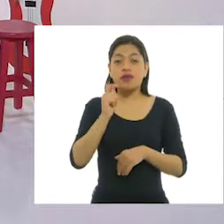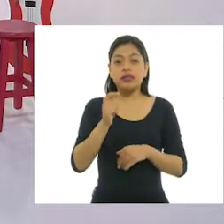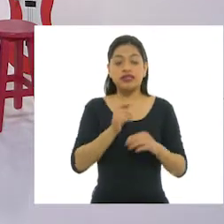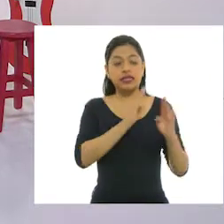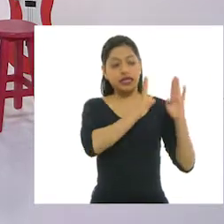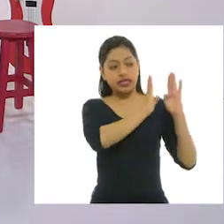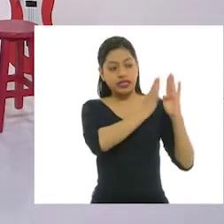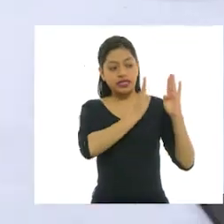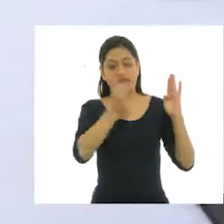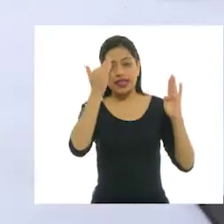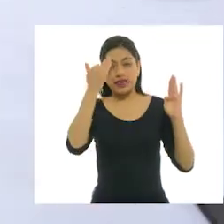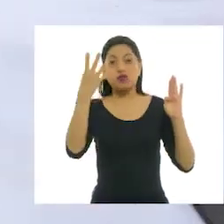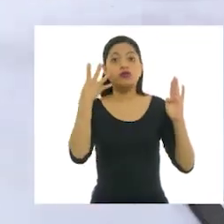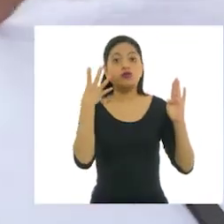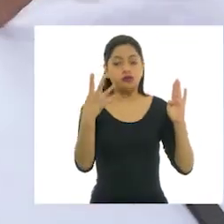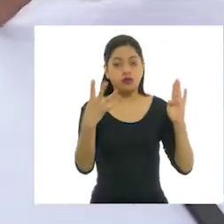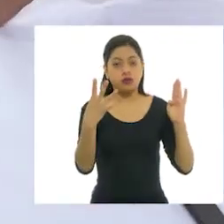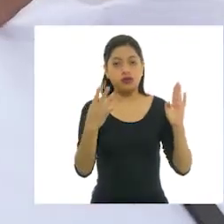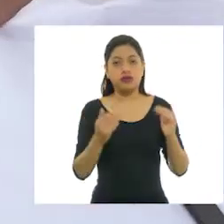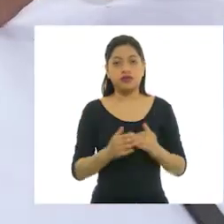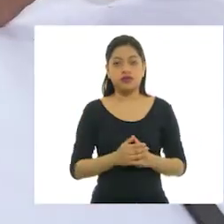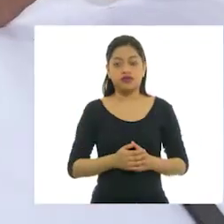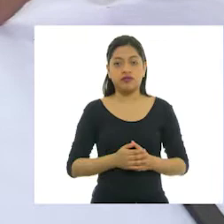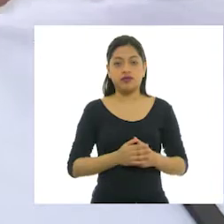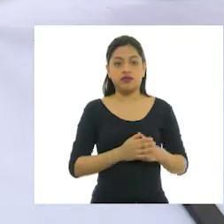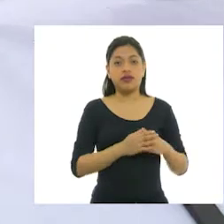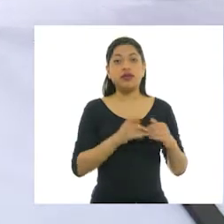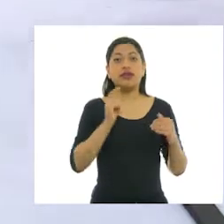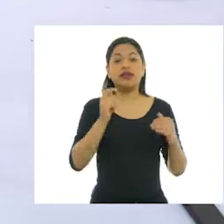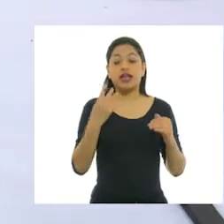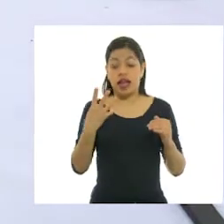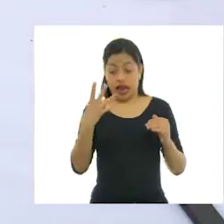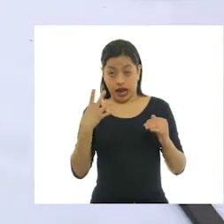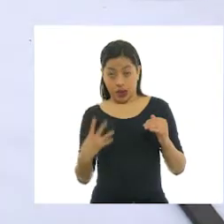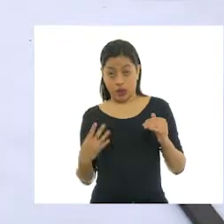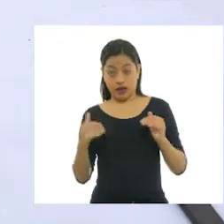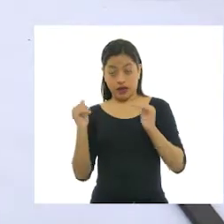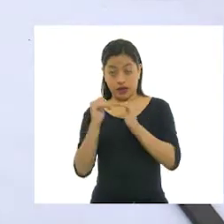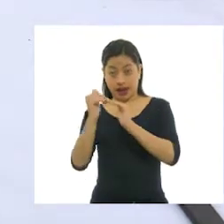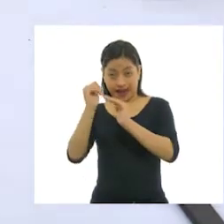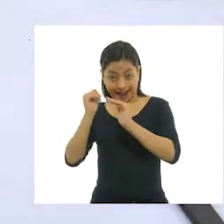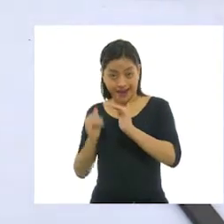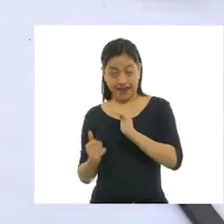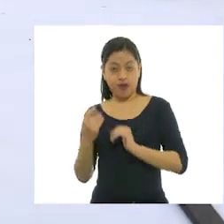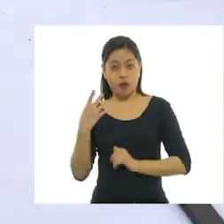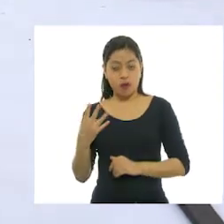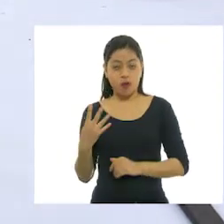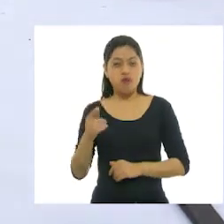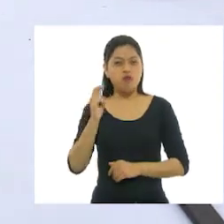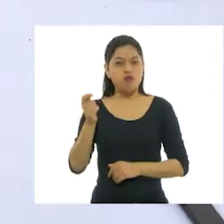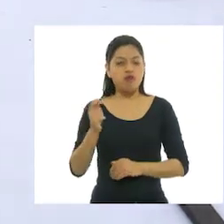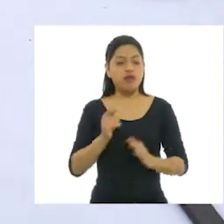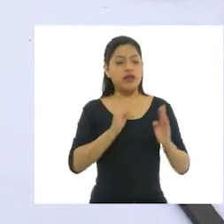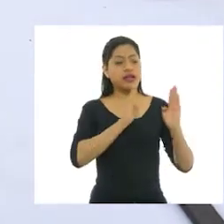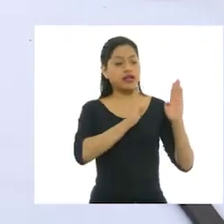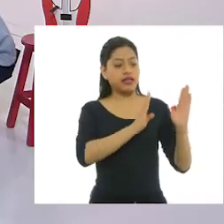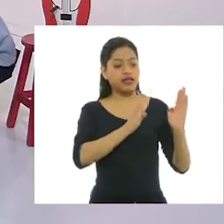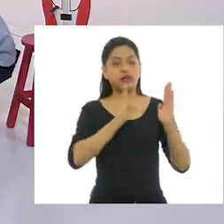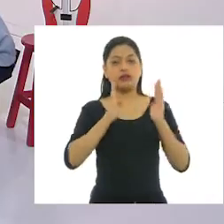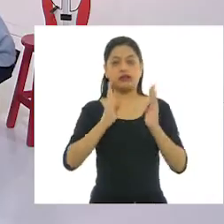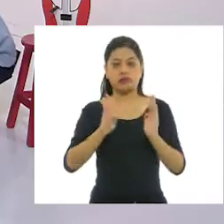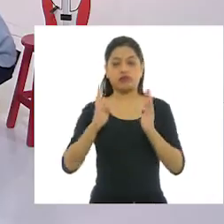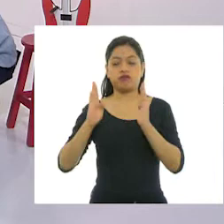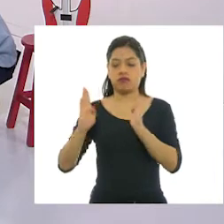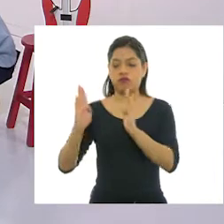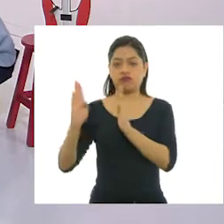de tiempos que tiene, y el denominador, la nota de abajo, el número de abajo, decía cuál es la nota que rellena